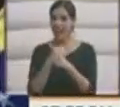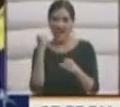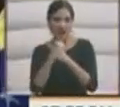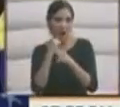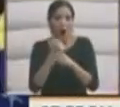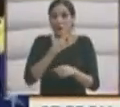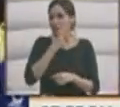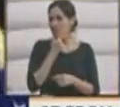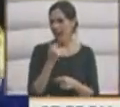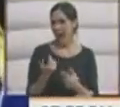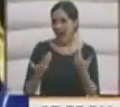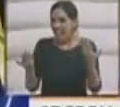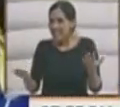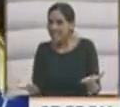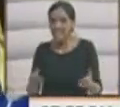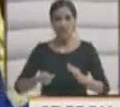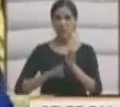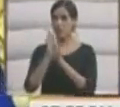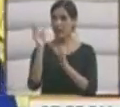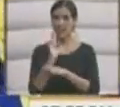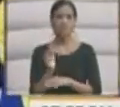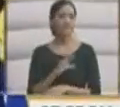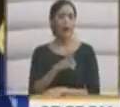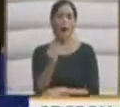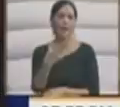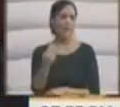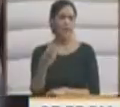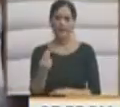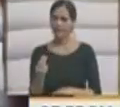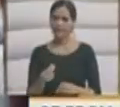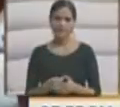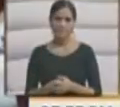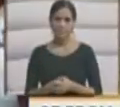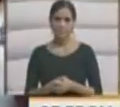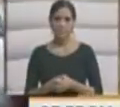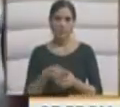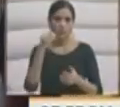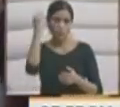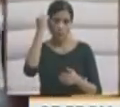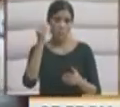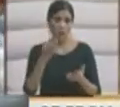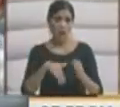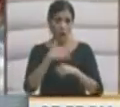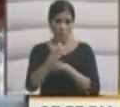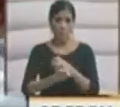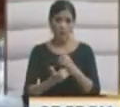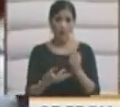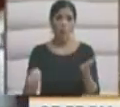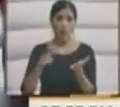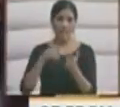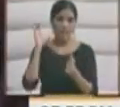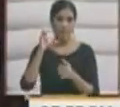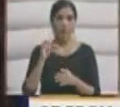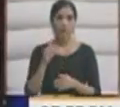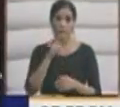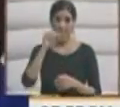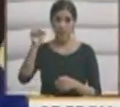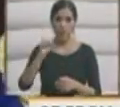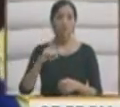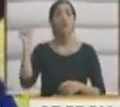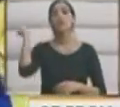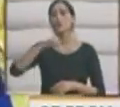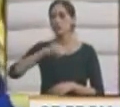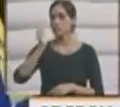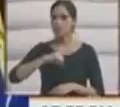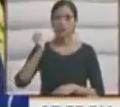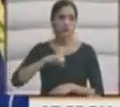a prosperar rápidamente. No, eso no es así. ¿Crees en el plan Vuelta a la Patria del presidente Nicolás Maduro? No, sí, tanta